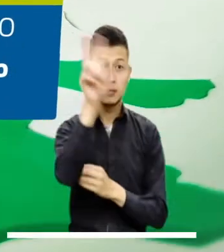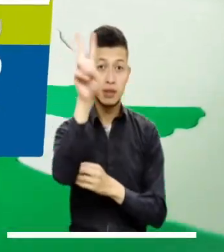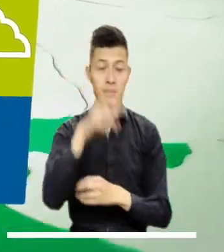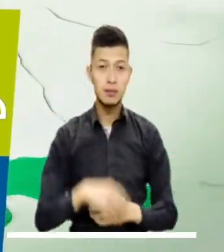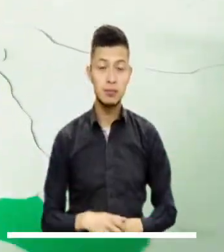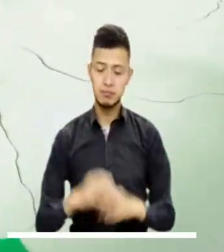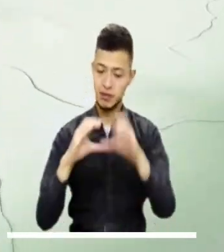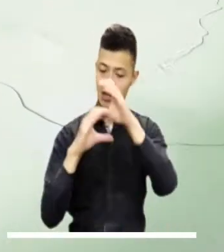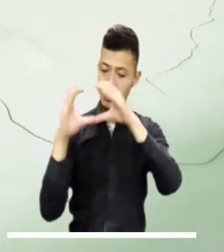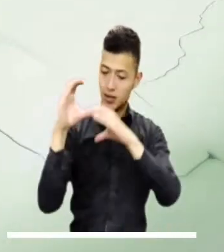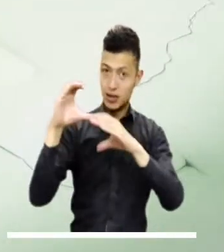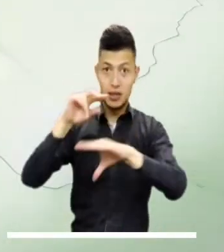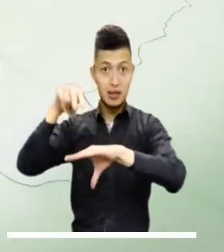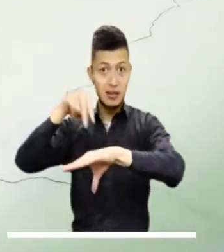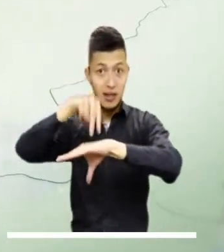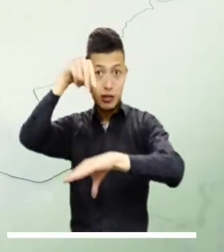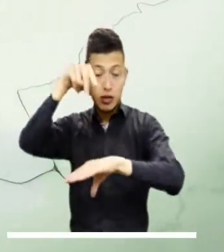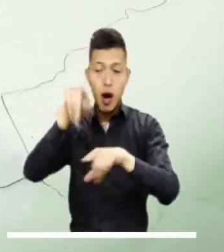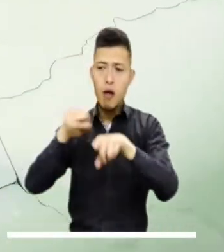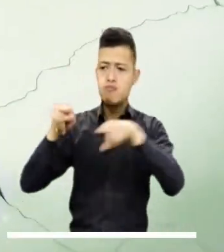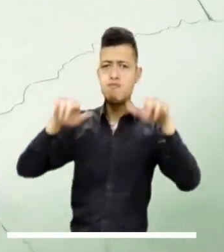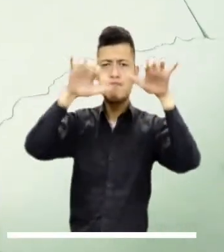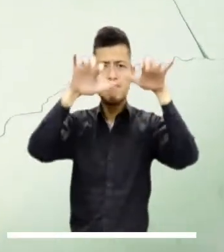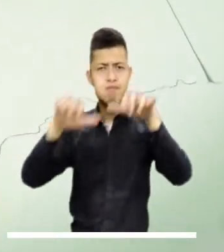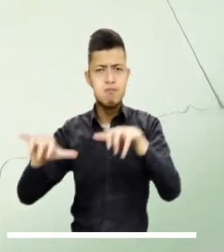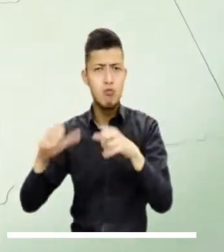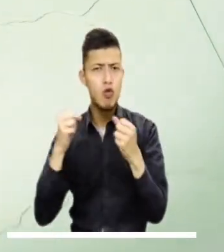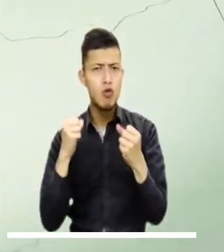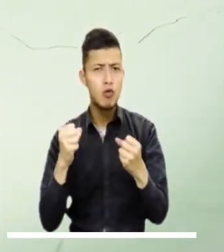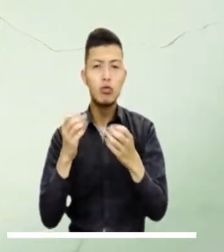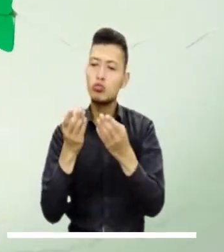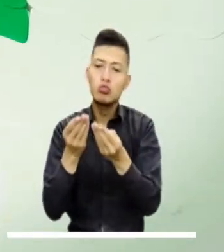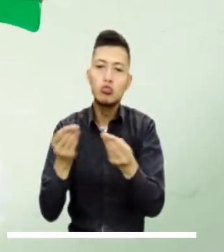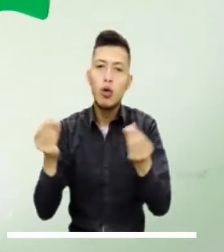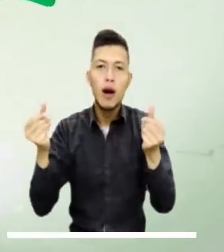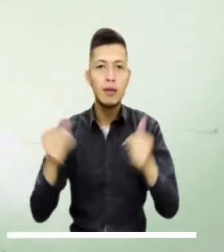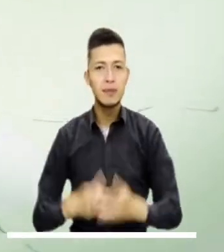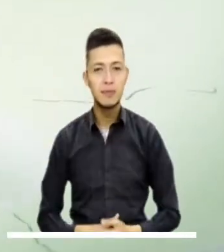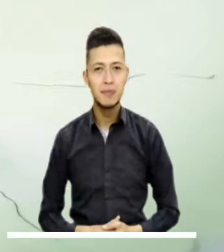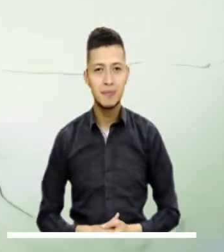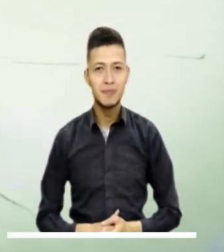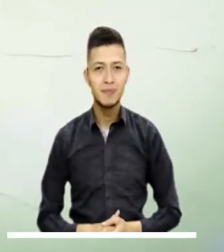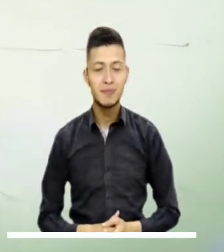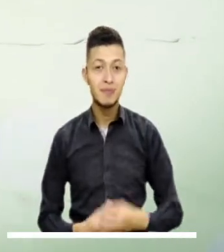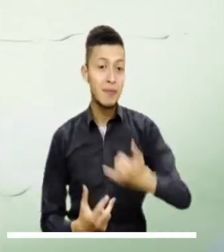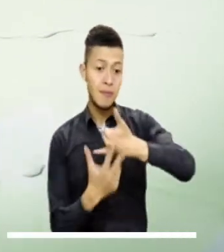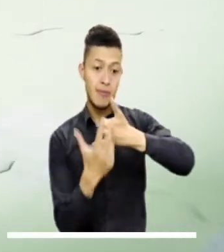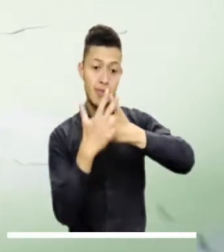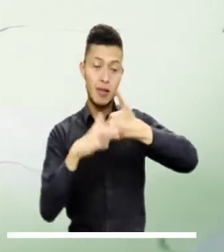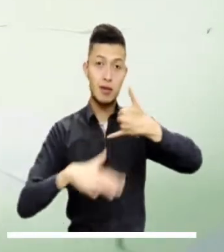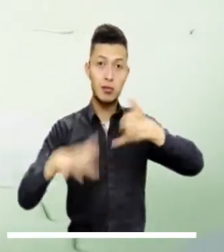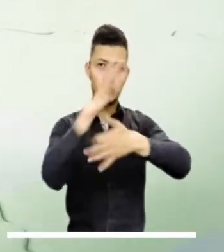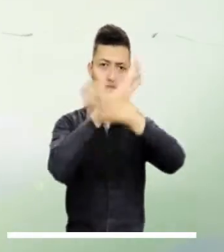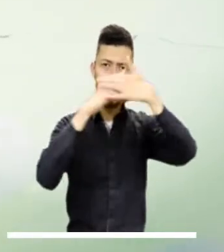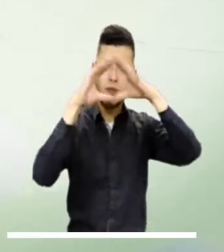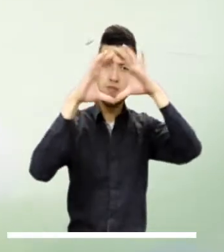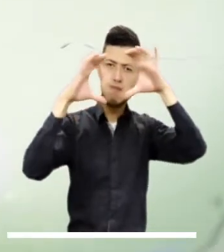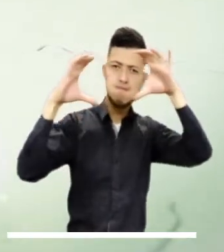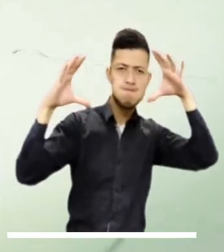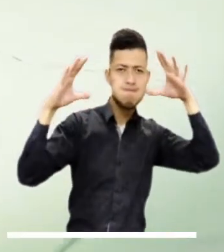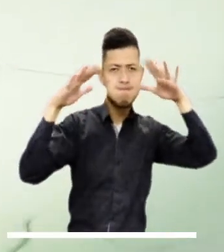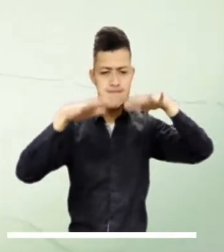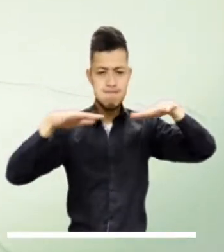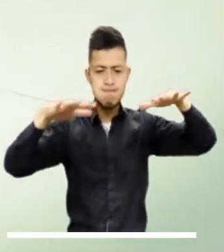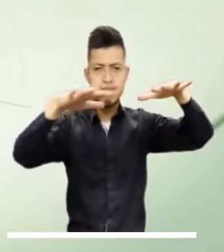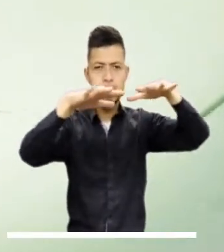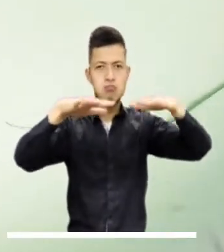Cauca y Nariño se advierten lluvias ligeras. Hacia la zona andina esperamos cielos seminublados y lluvias en norte de